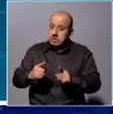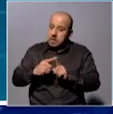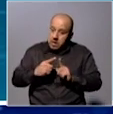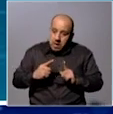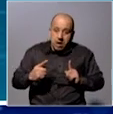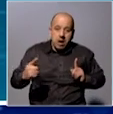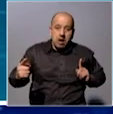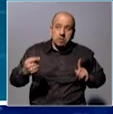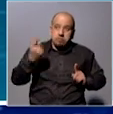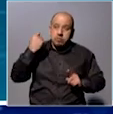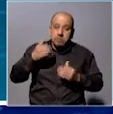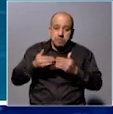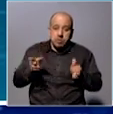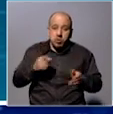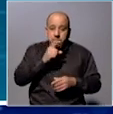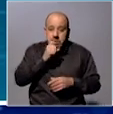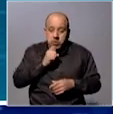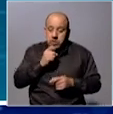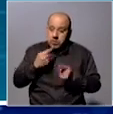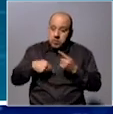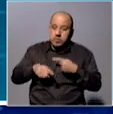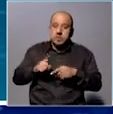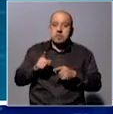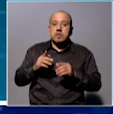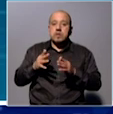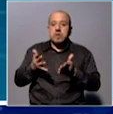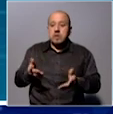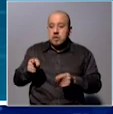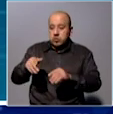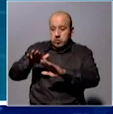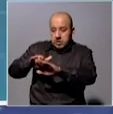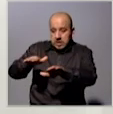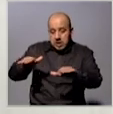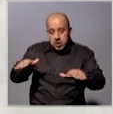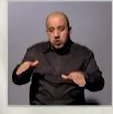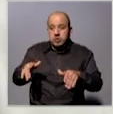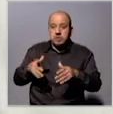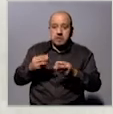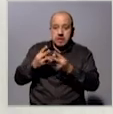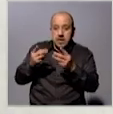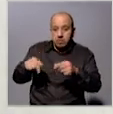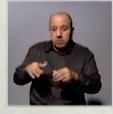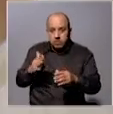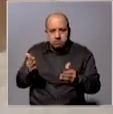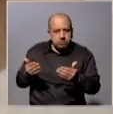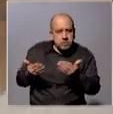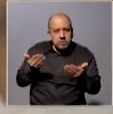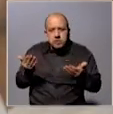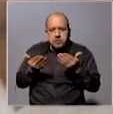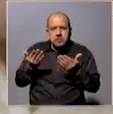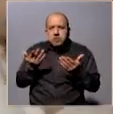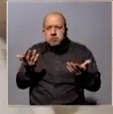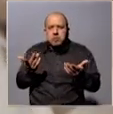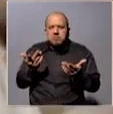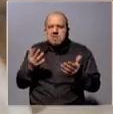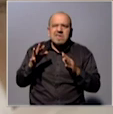venimos tomando desde fines de marzo. Con lo cual, estos niños, estas niñas, al principio les despertó una curiosidad